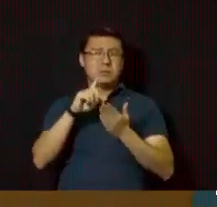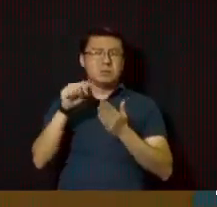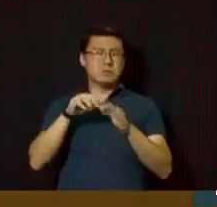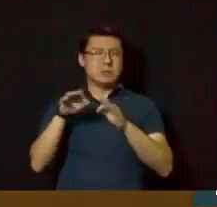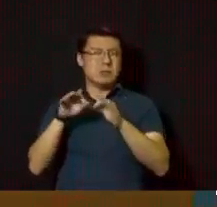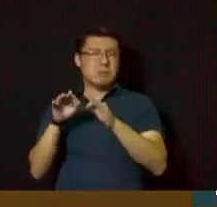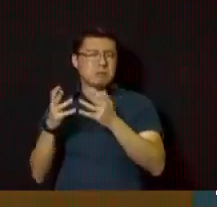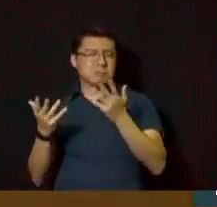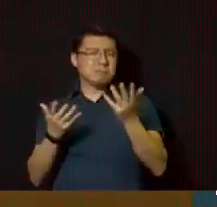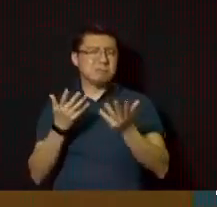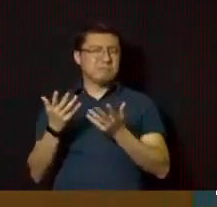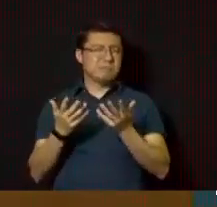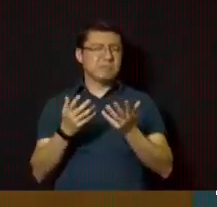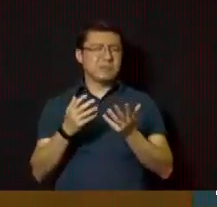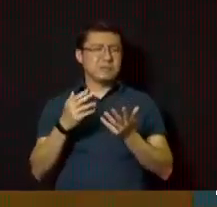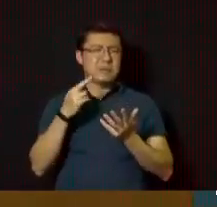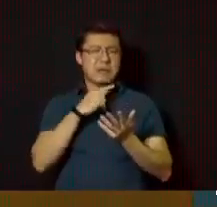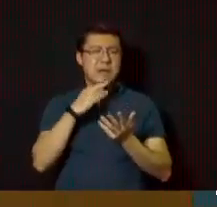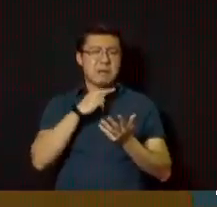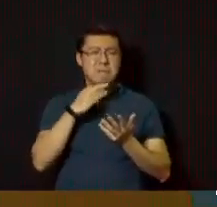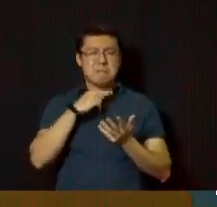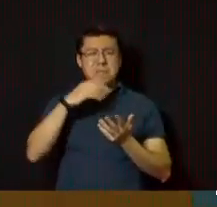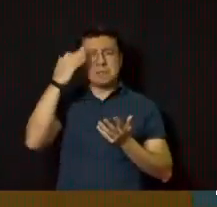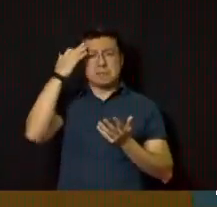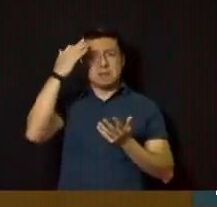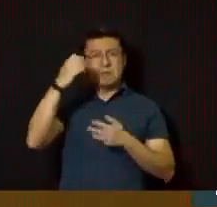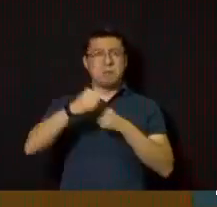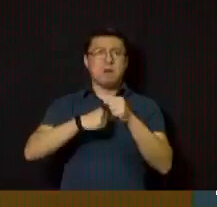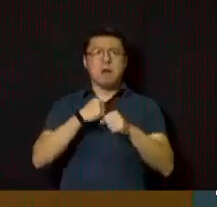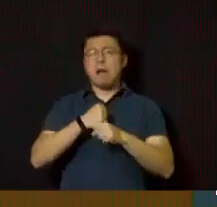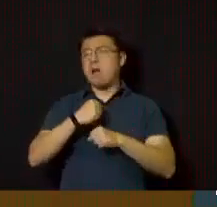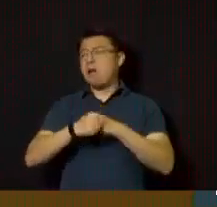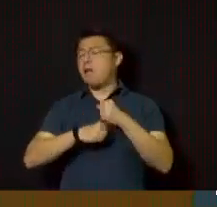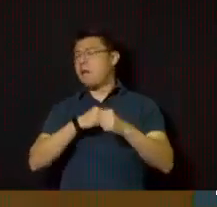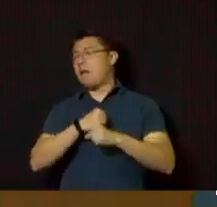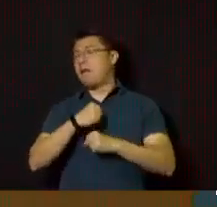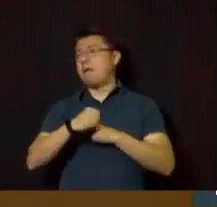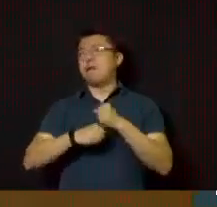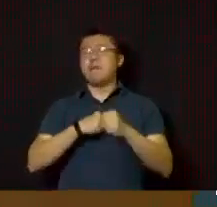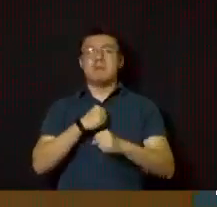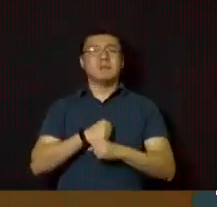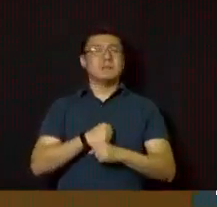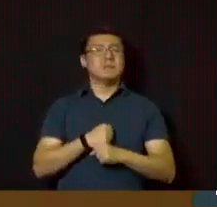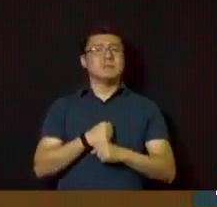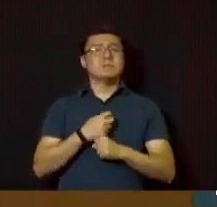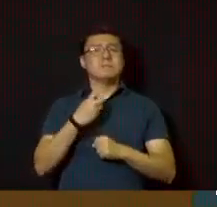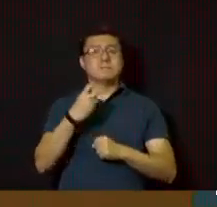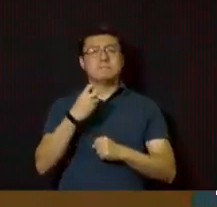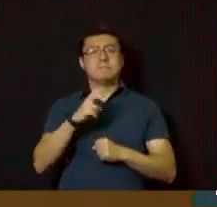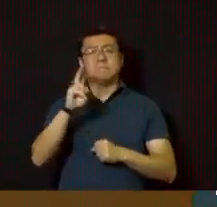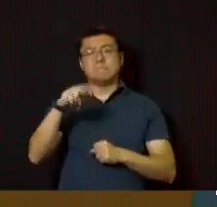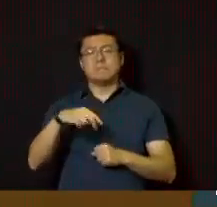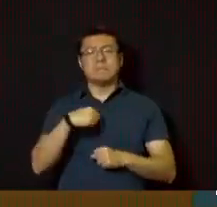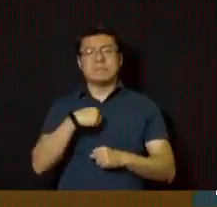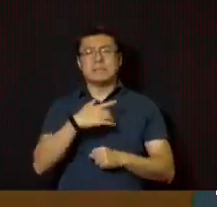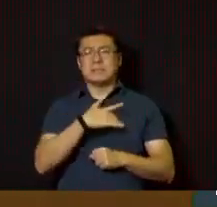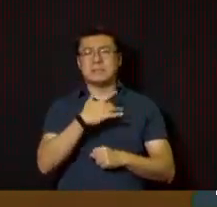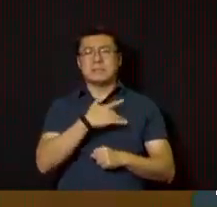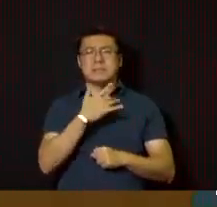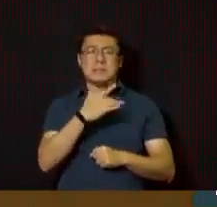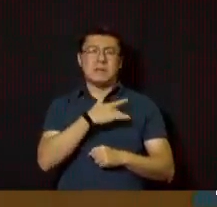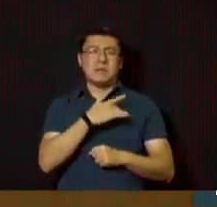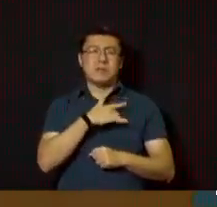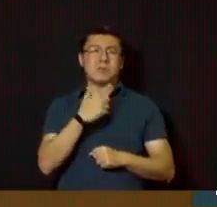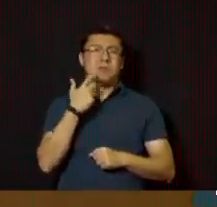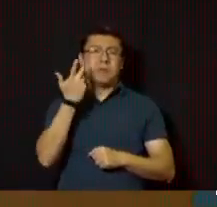el tiempo. Cuando me di cuenta, pues ya habían pasado varios años. Y eso también me quedó en el corazón, ¿no? Yo quería incluso estudiar